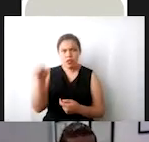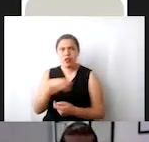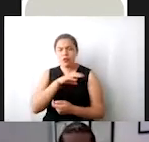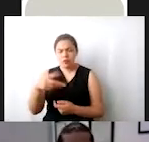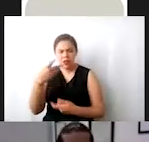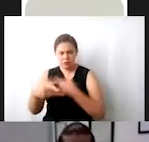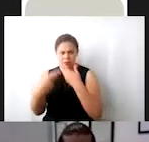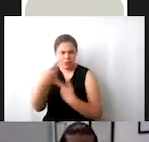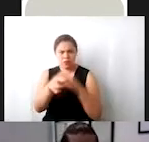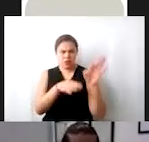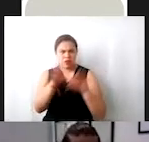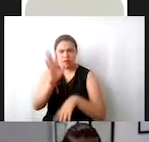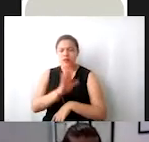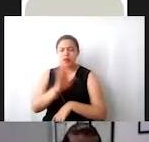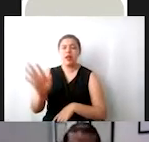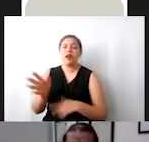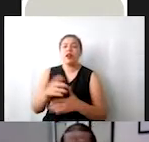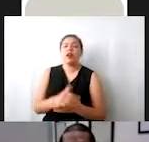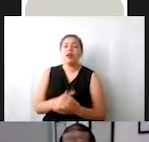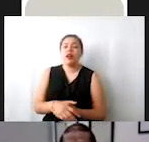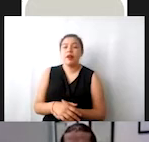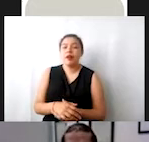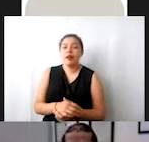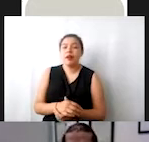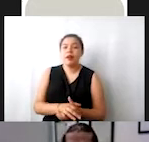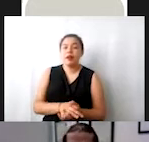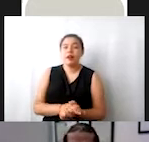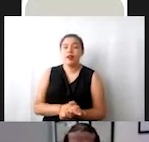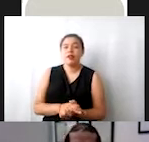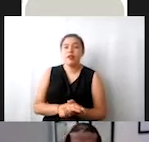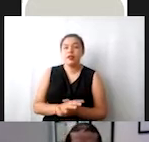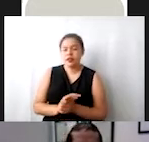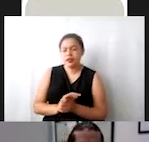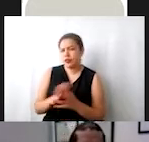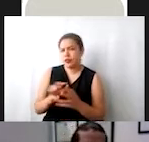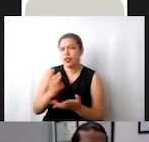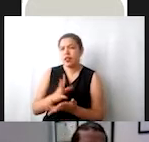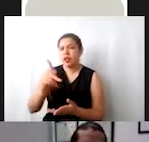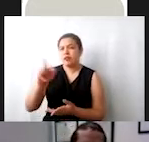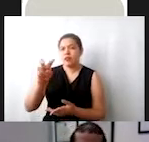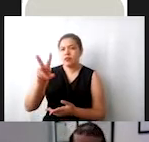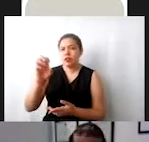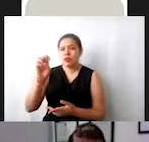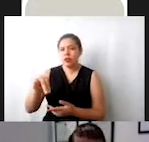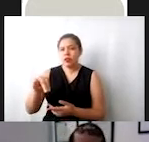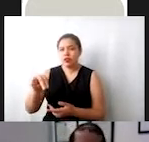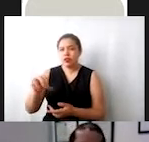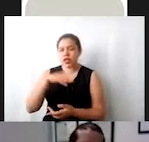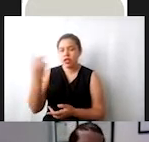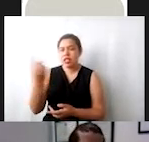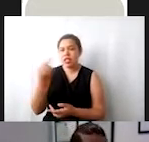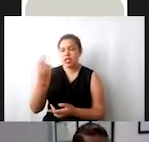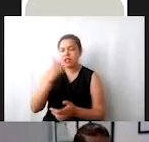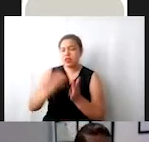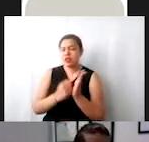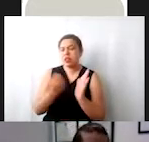más que el capital humano. Aquí lo que se entiende de los criterios de la PRODECON es que no se requiere de un conocimiento técnico,